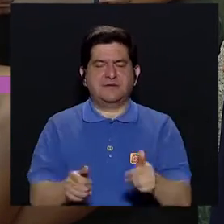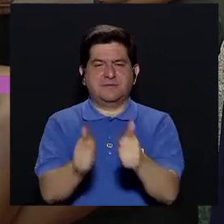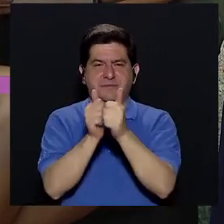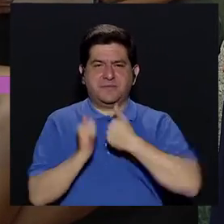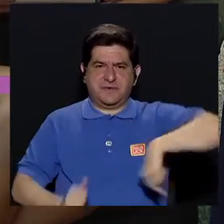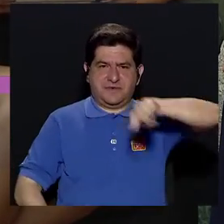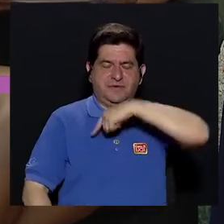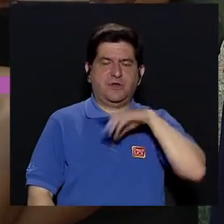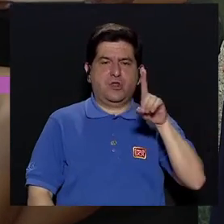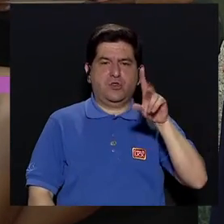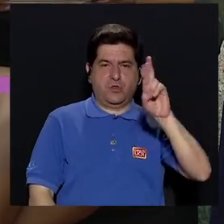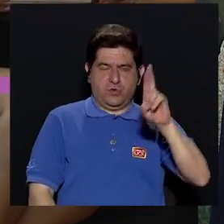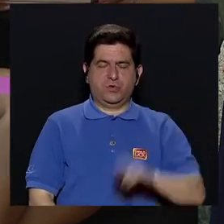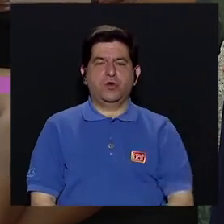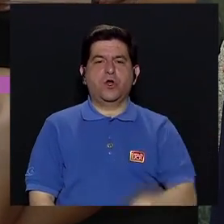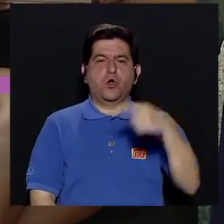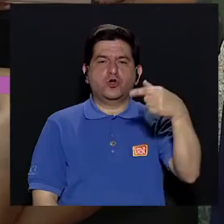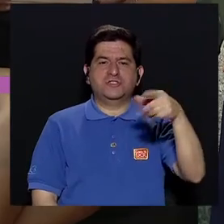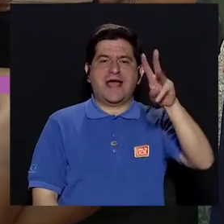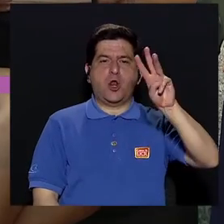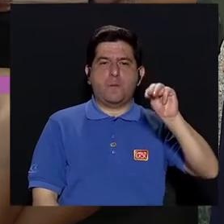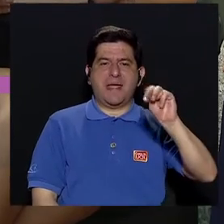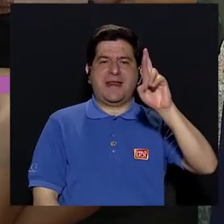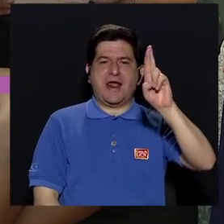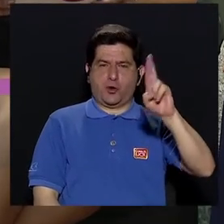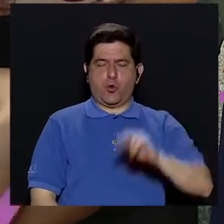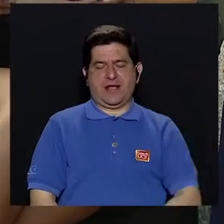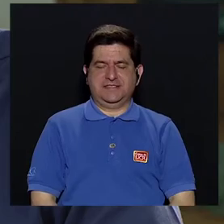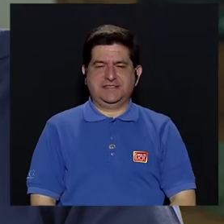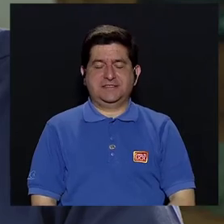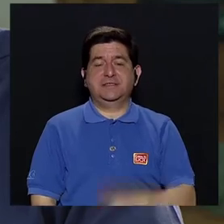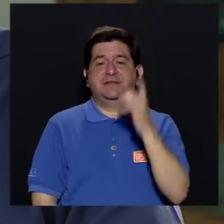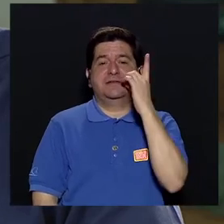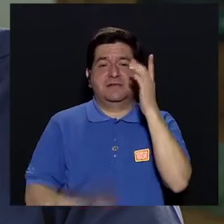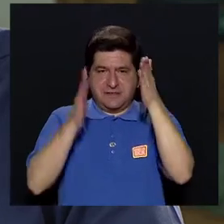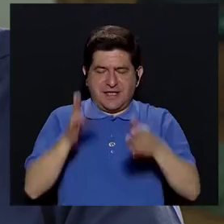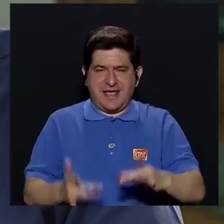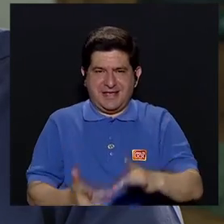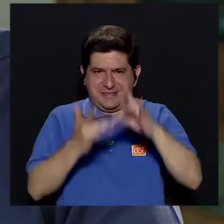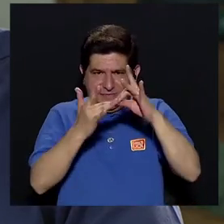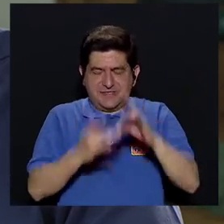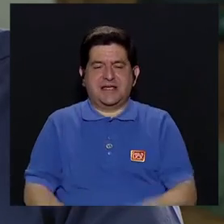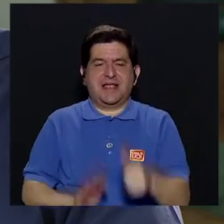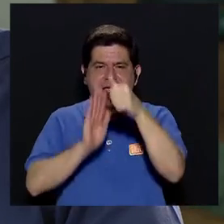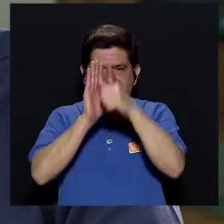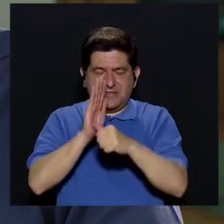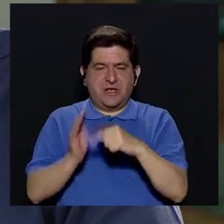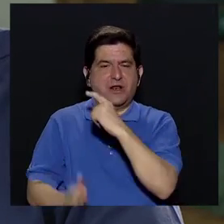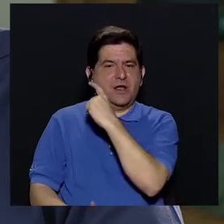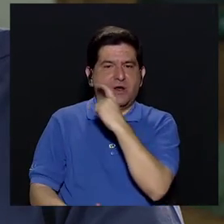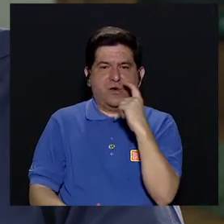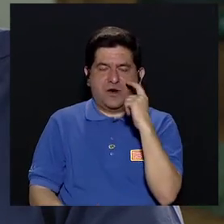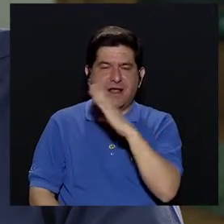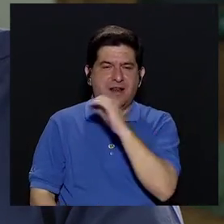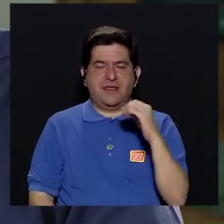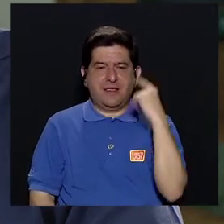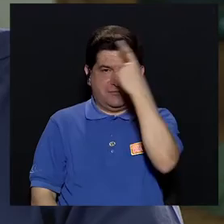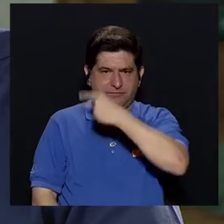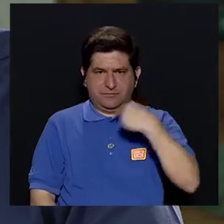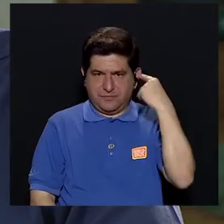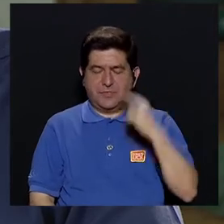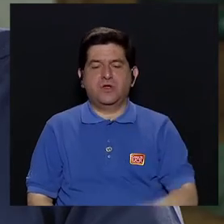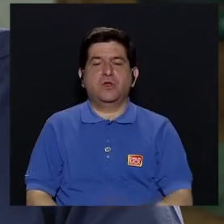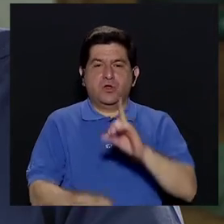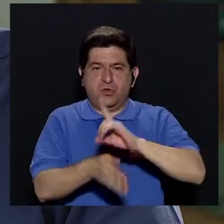tema está con nosotros el doctor Gonzalo Mena Rojas, odontólogo especialista en cirugía oral y